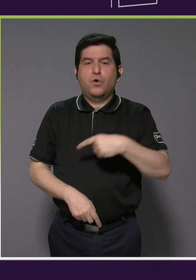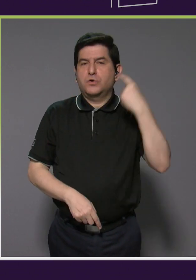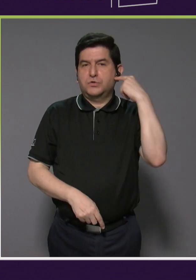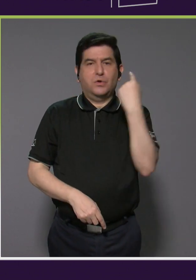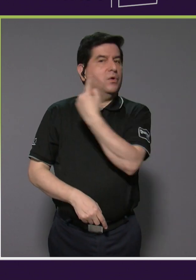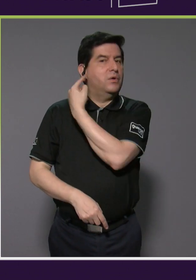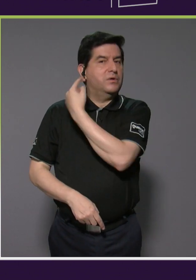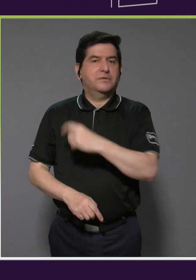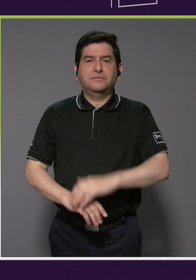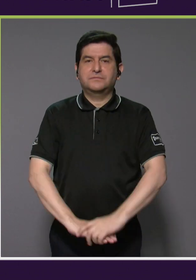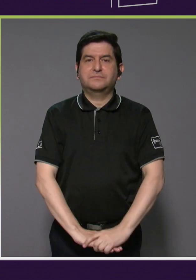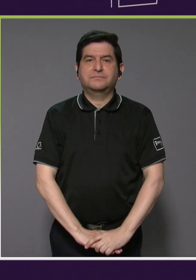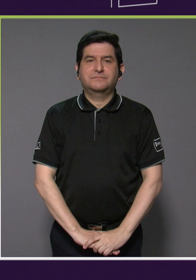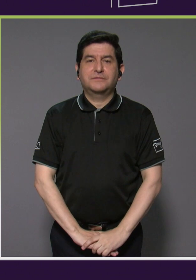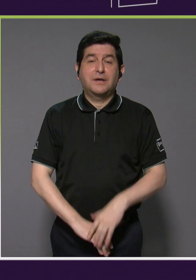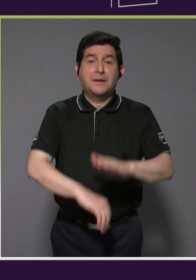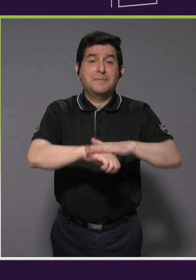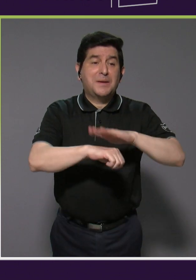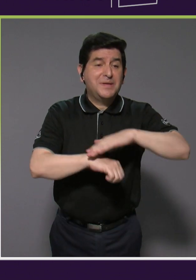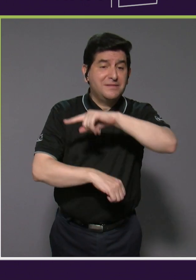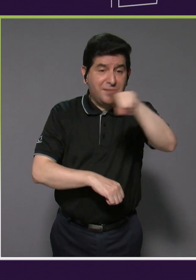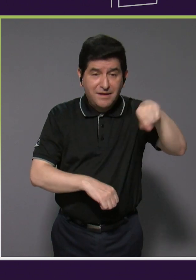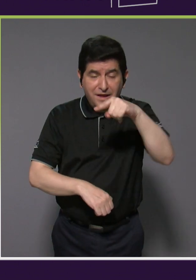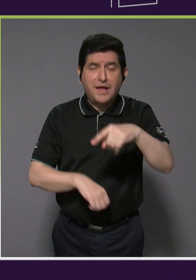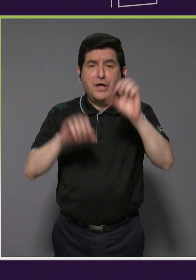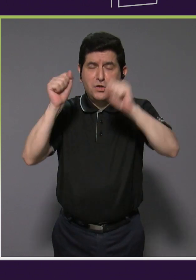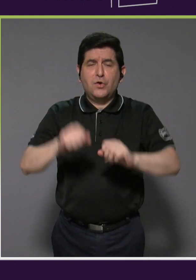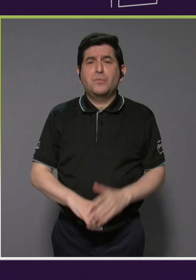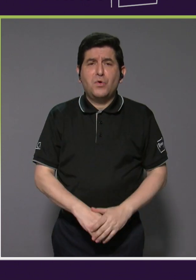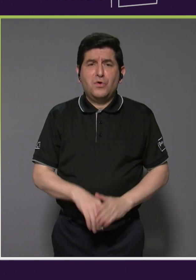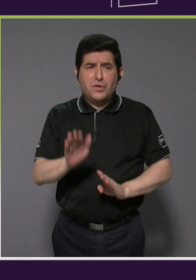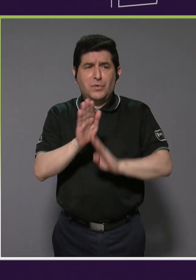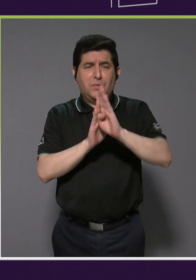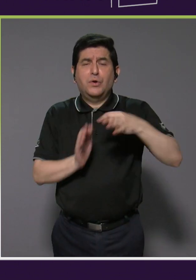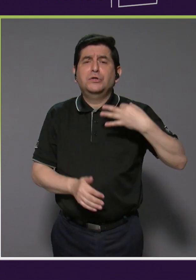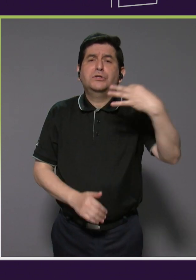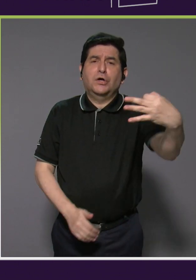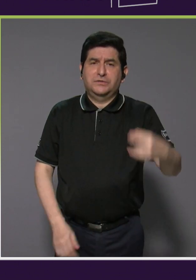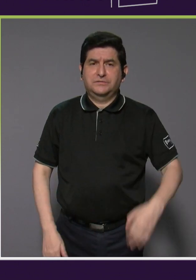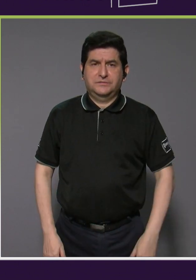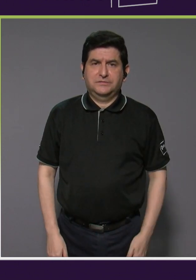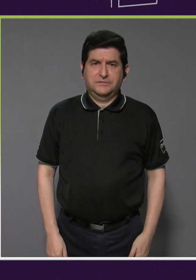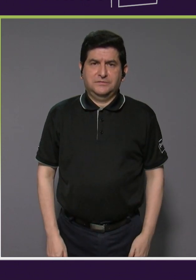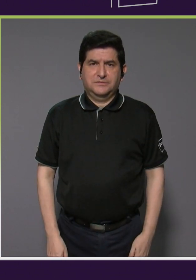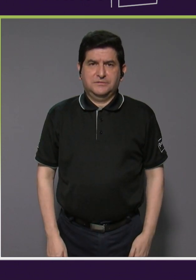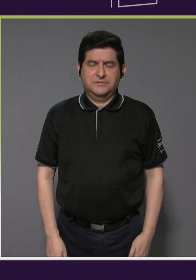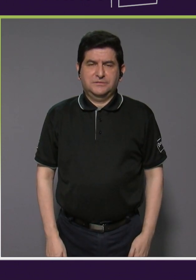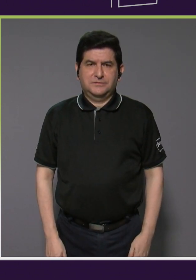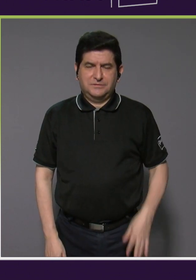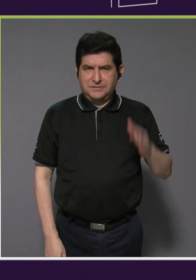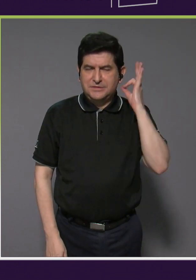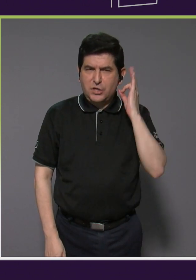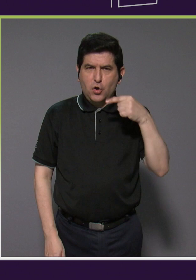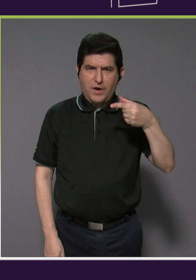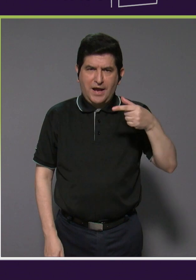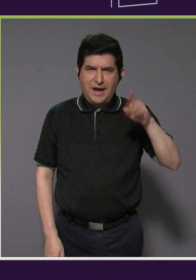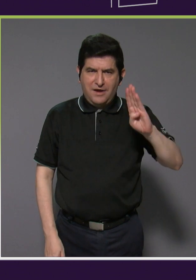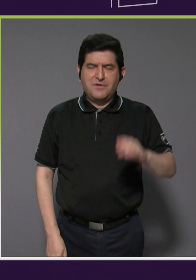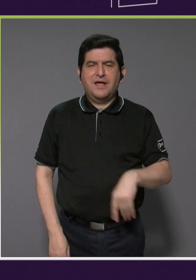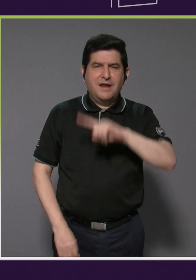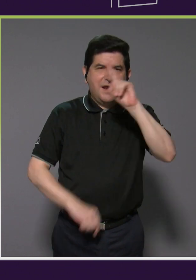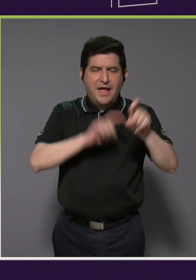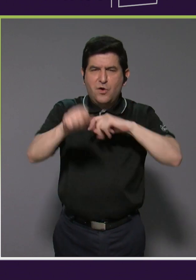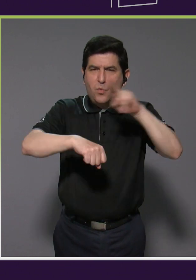oídos, ¿verdad? Y lo que les permite desempeñarse en el día a día. Doña Gabriela, según la encuesta nacional